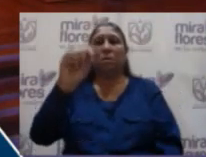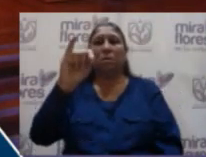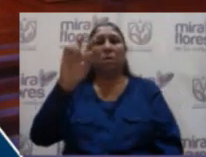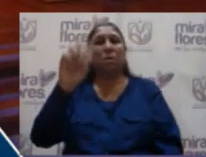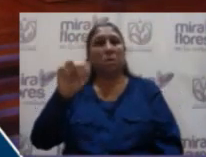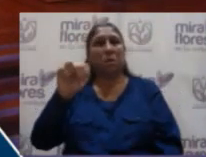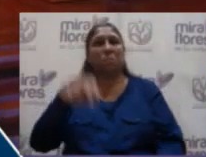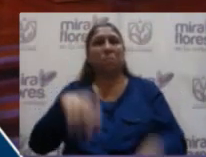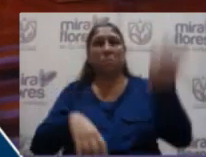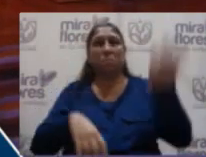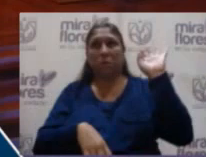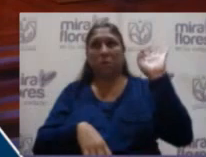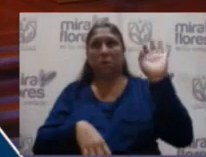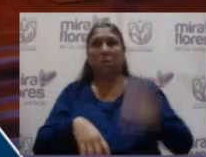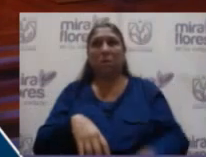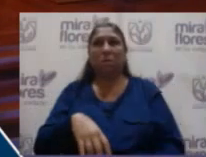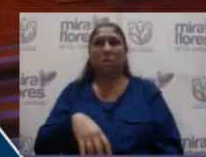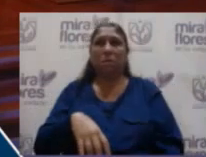Castro,